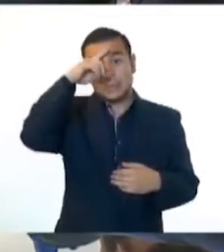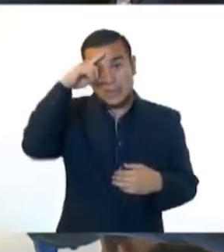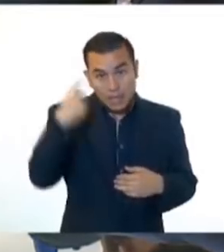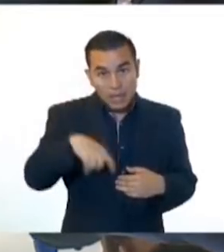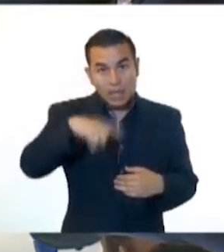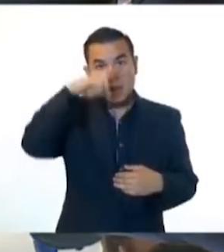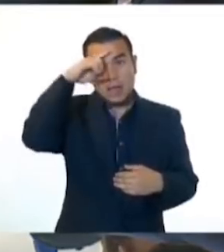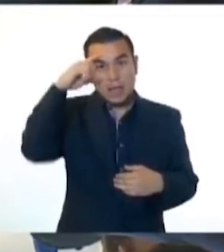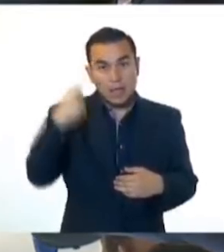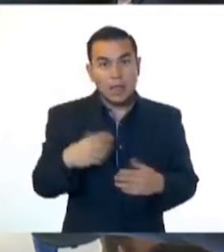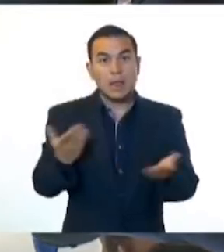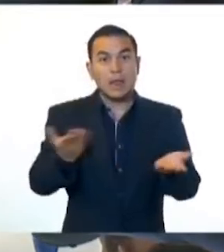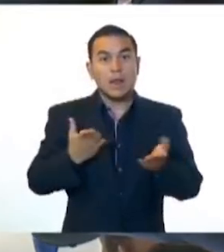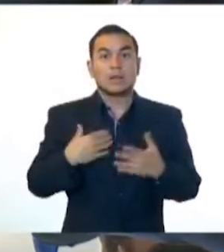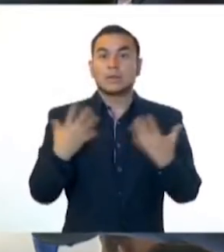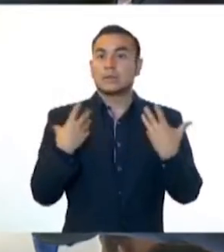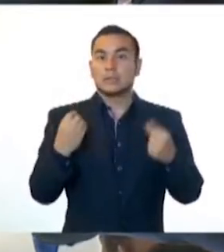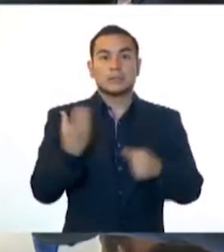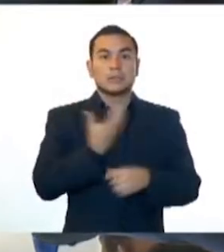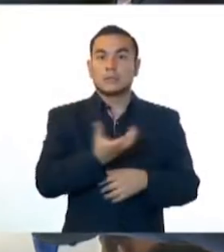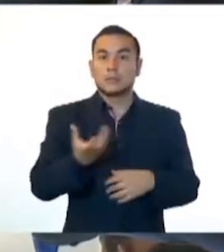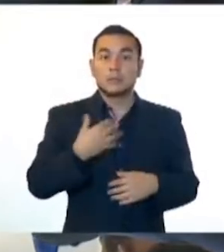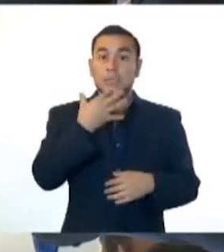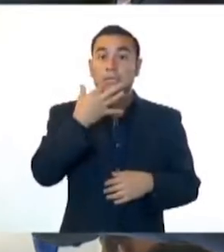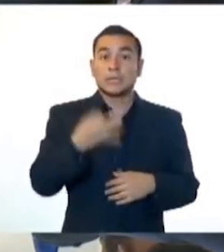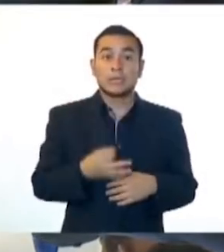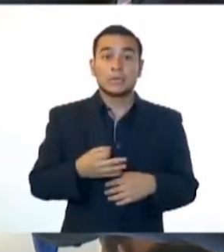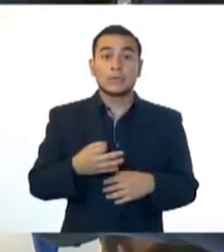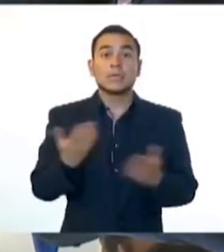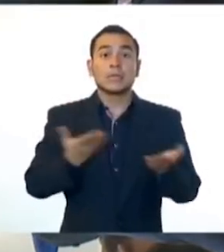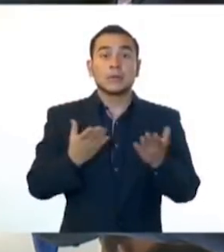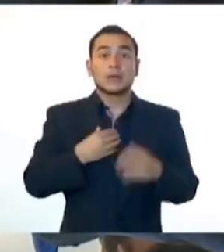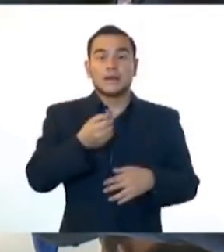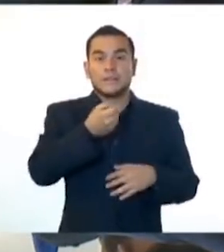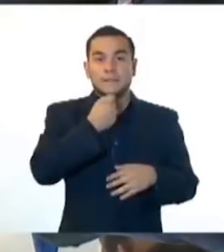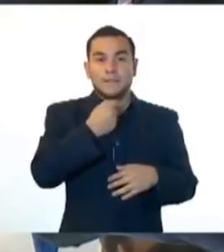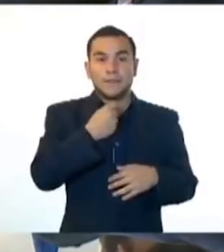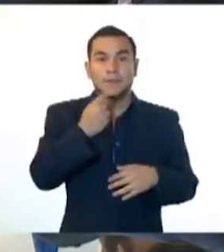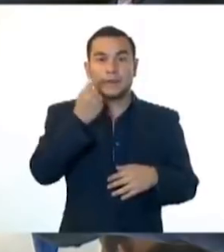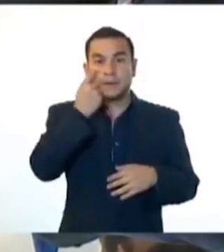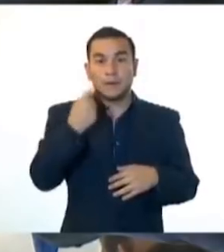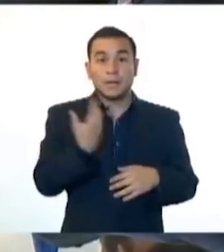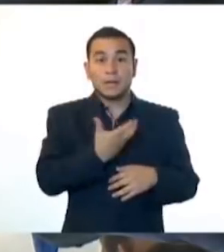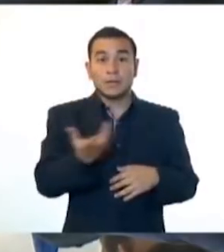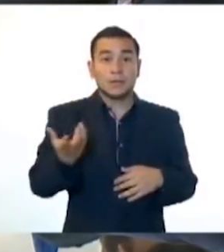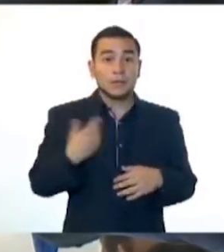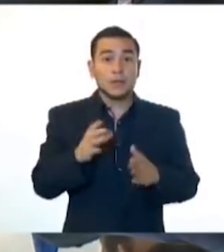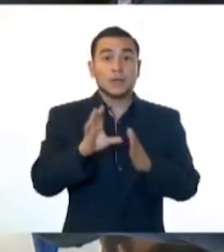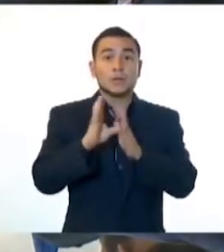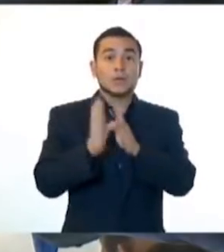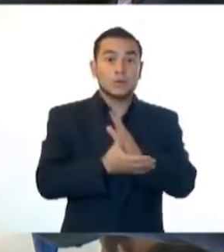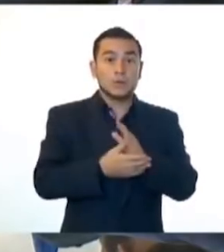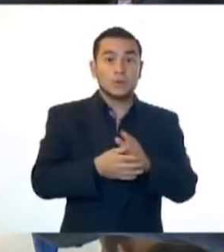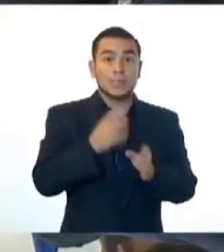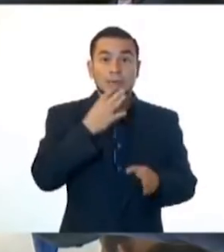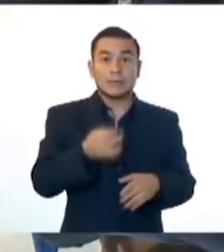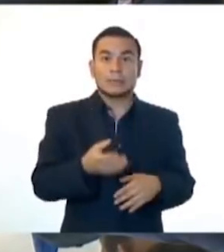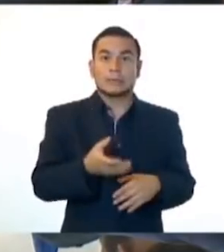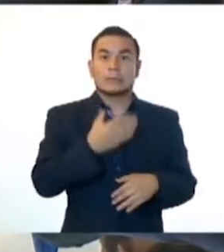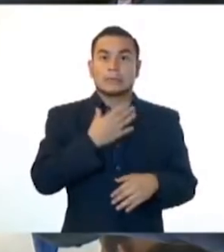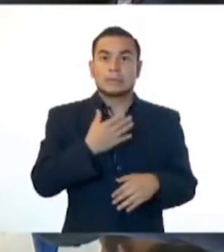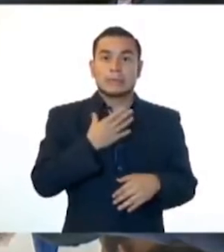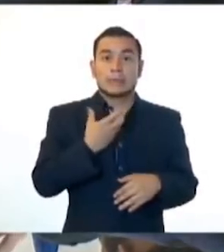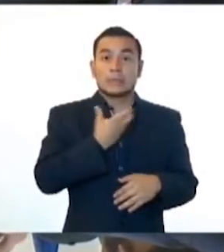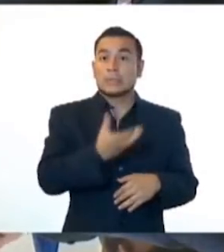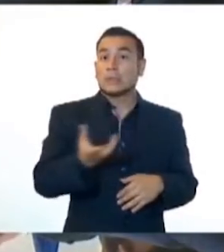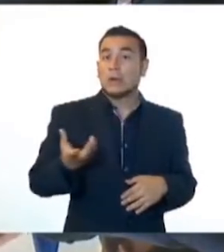que dan trabajo, salud, etcétera, han dado la información de artistas, en el caso de cultura, han dado la información de pescadores, han dado la información